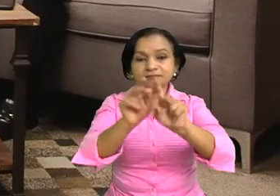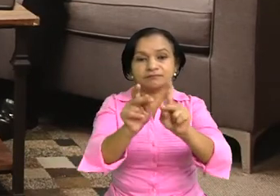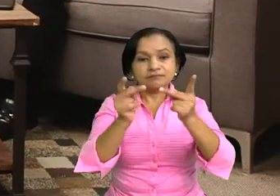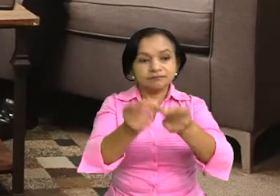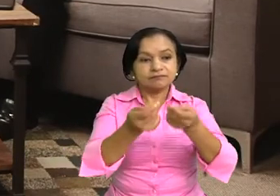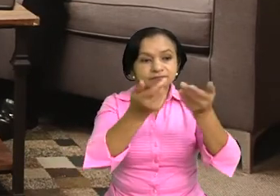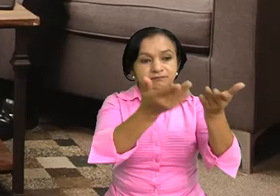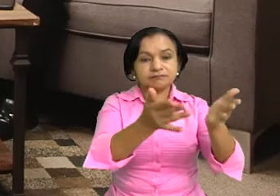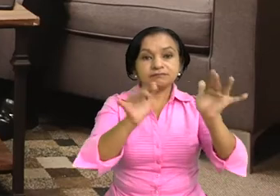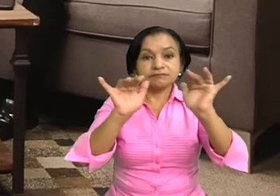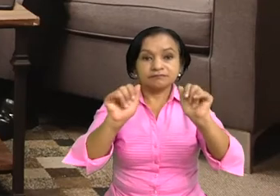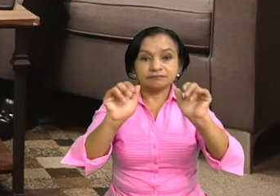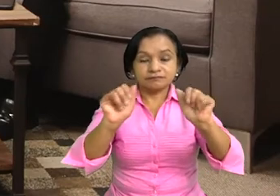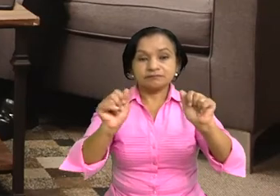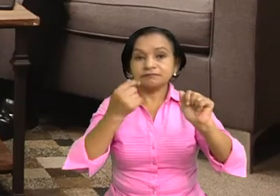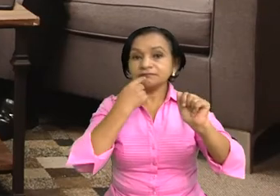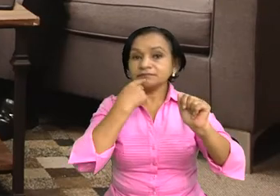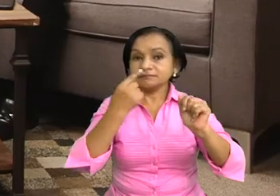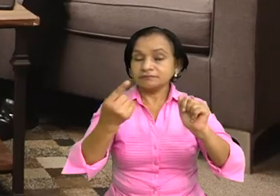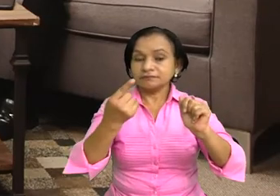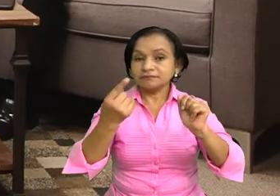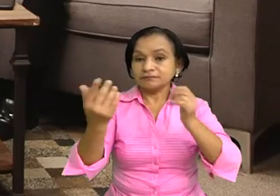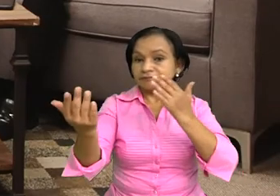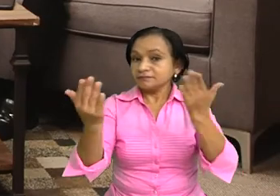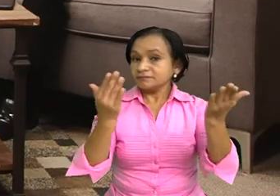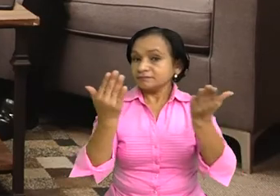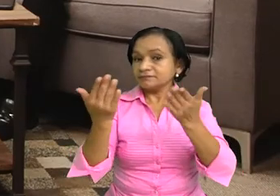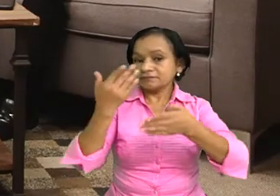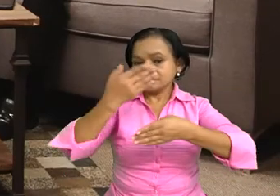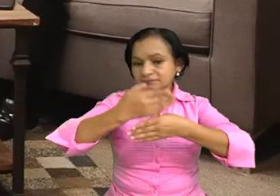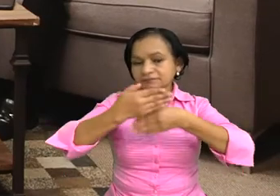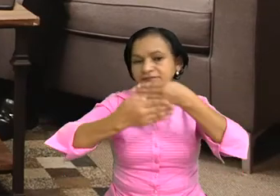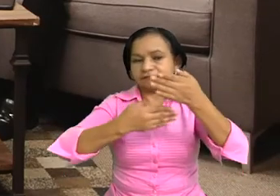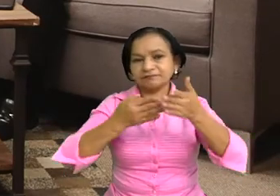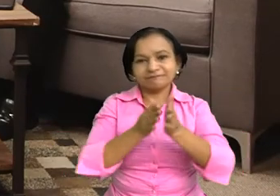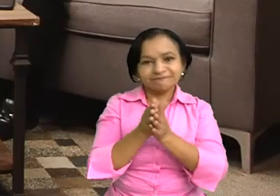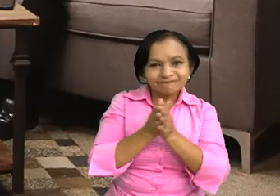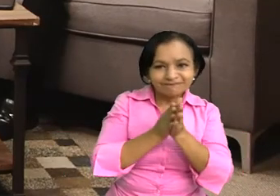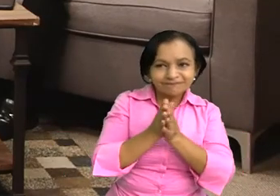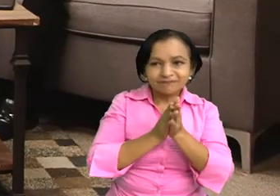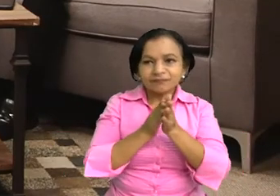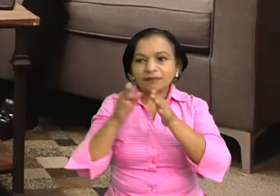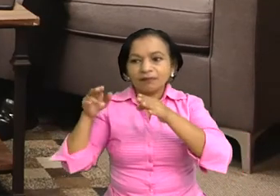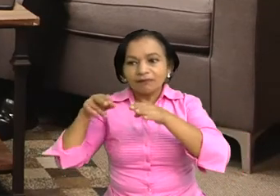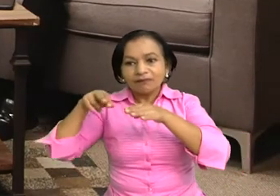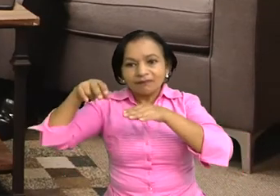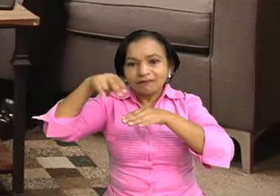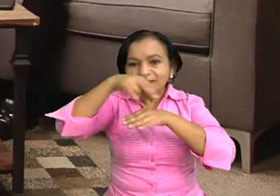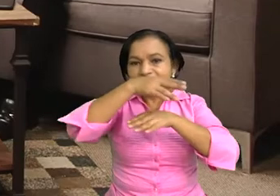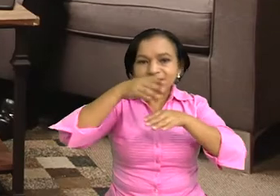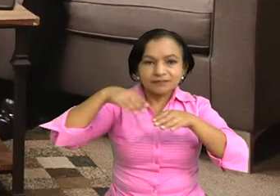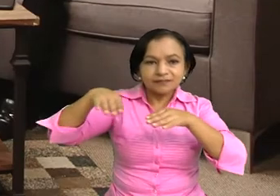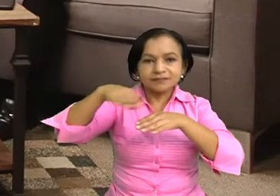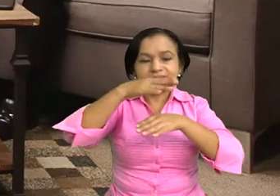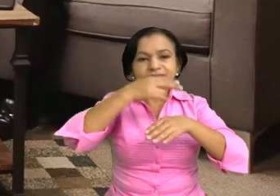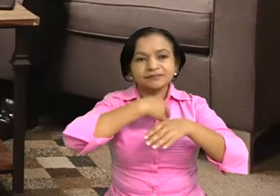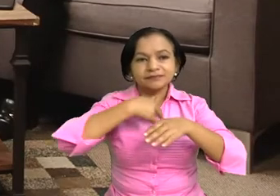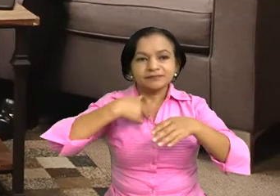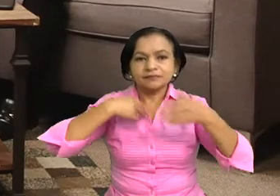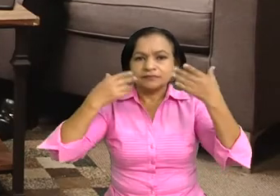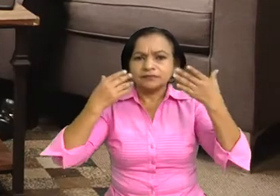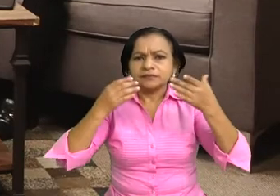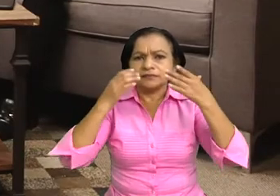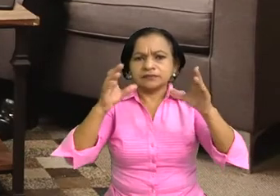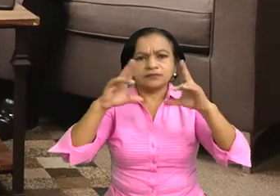que nuestro pueblo, bueno, y hay que decirlo, en paralelo a veces cuando están construyendo y el pueblo lo está usando y ahí haciendo realmente, como decimos en el